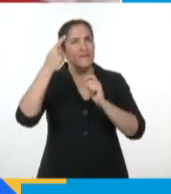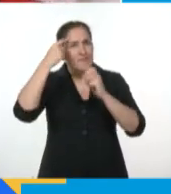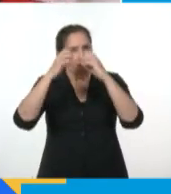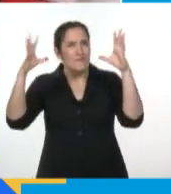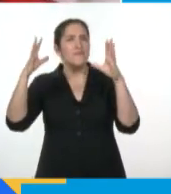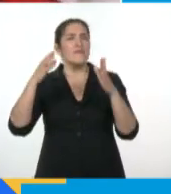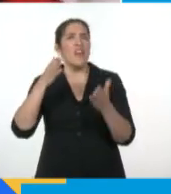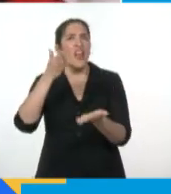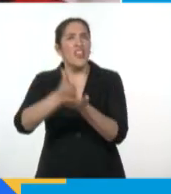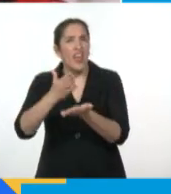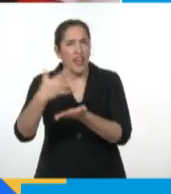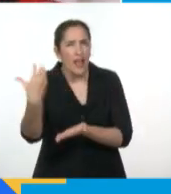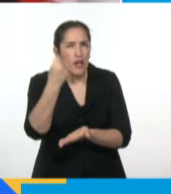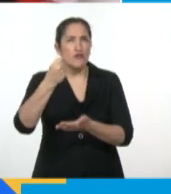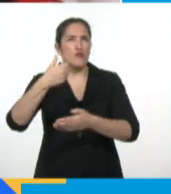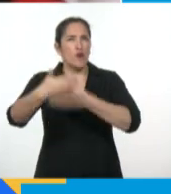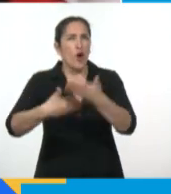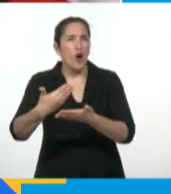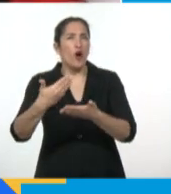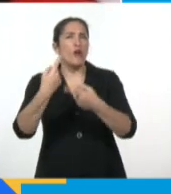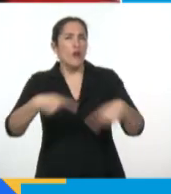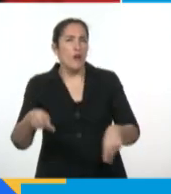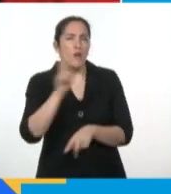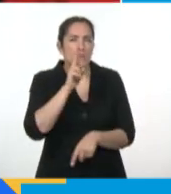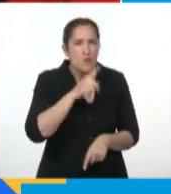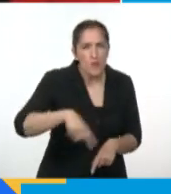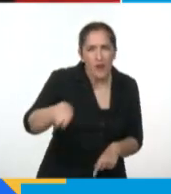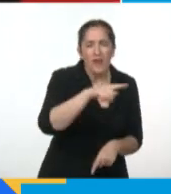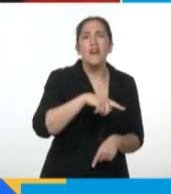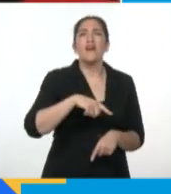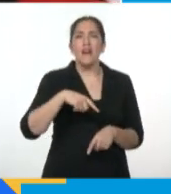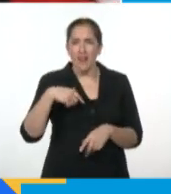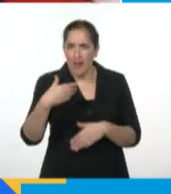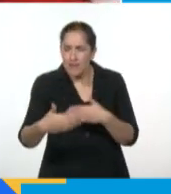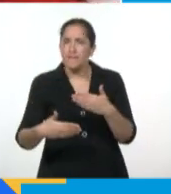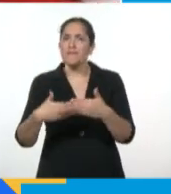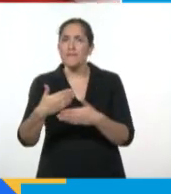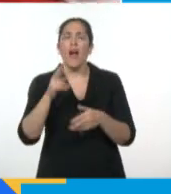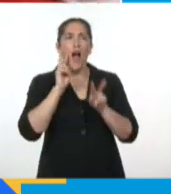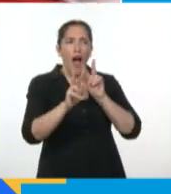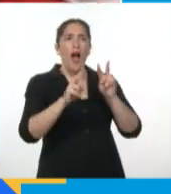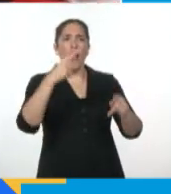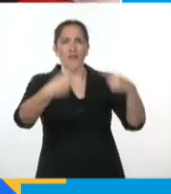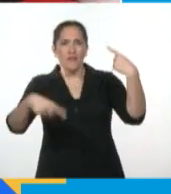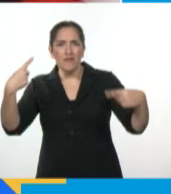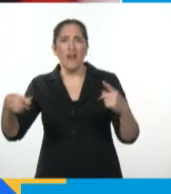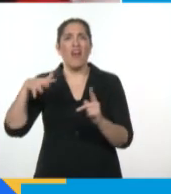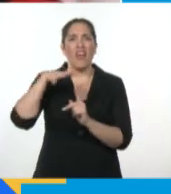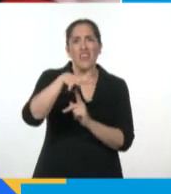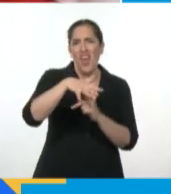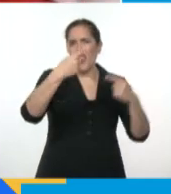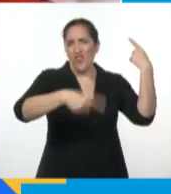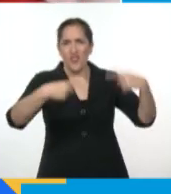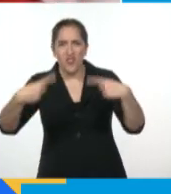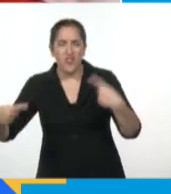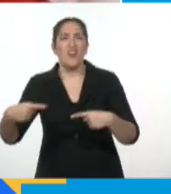de derechos con relación a las mujeres y a la diversidad sexogenérica,